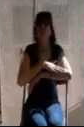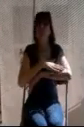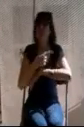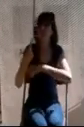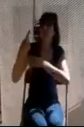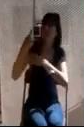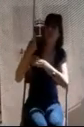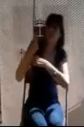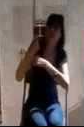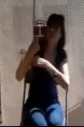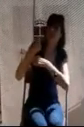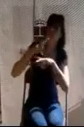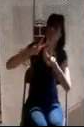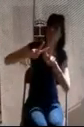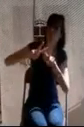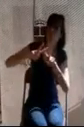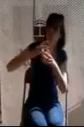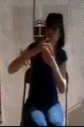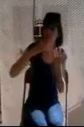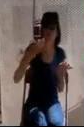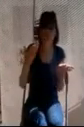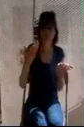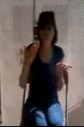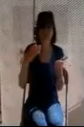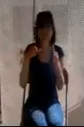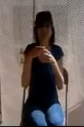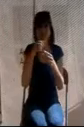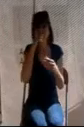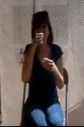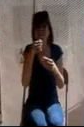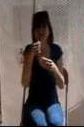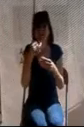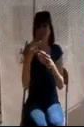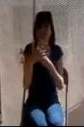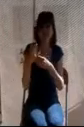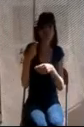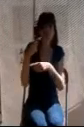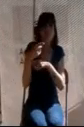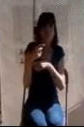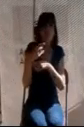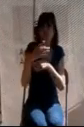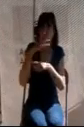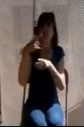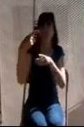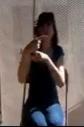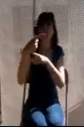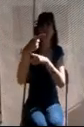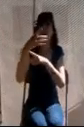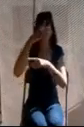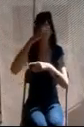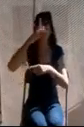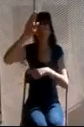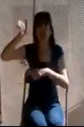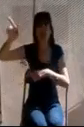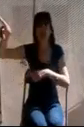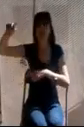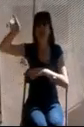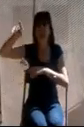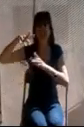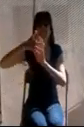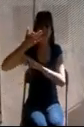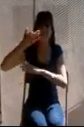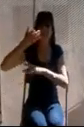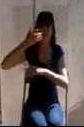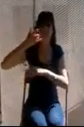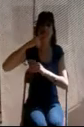Vox. ¿Y qué hace el Partido Socialista si gobierna condicionado por delincuentes a los que indulta, por terroristas con